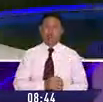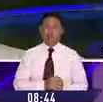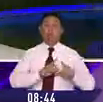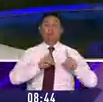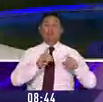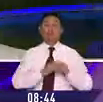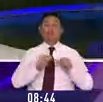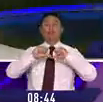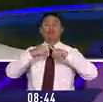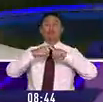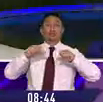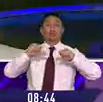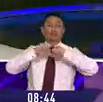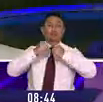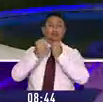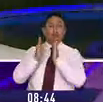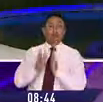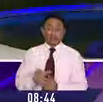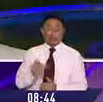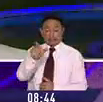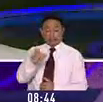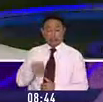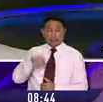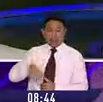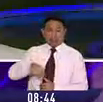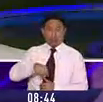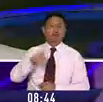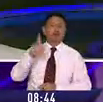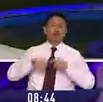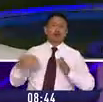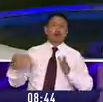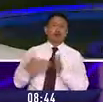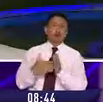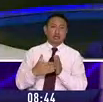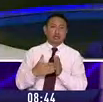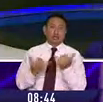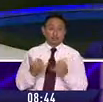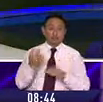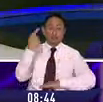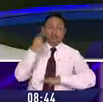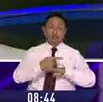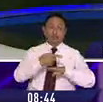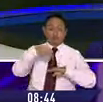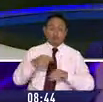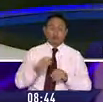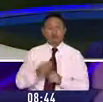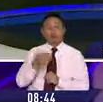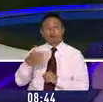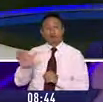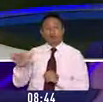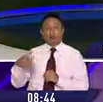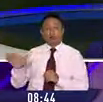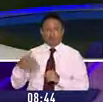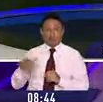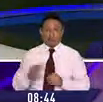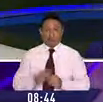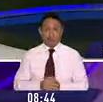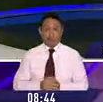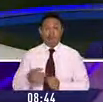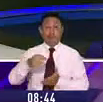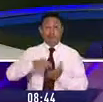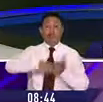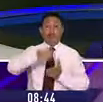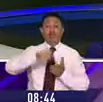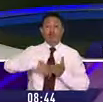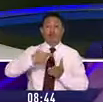los exlegisladores, quienes son afectados a través de este decreto ejecutivo, a través de la firma de